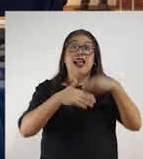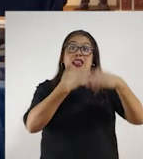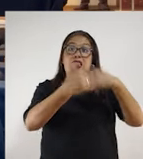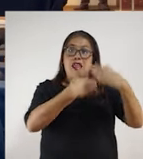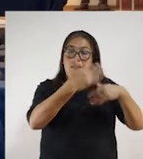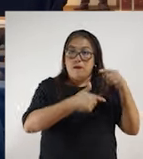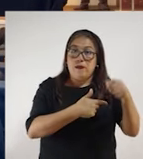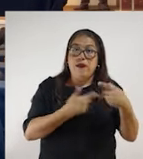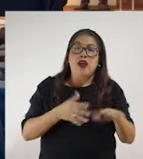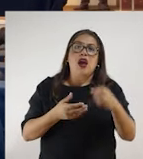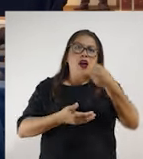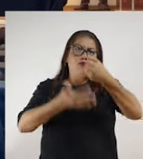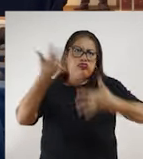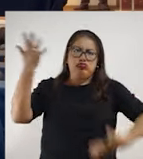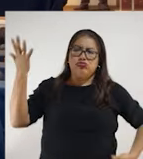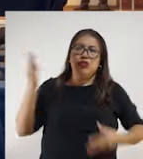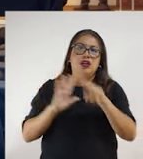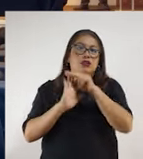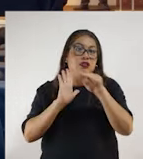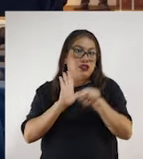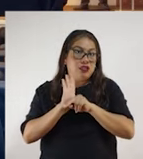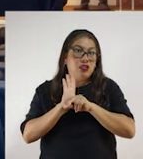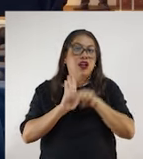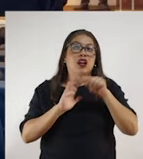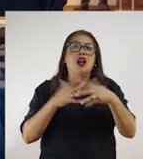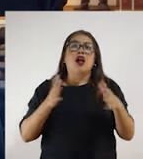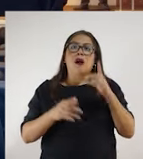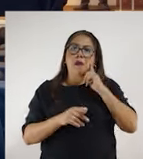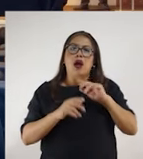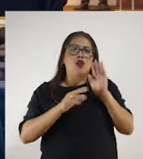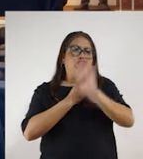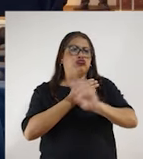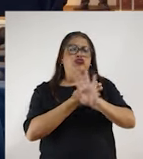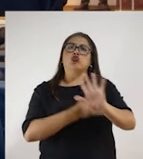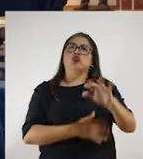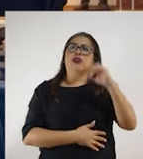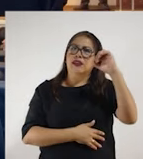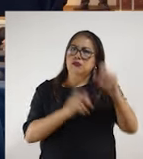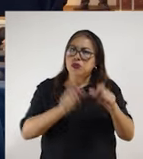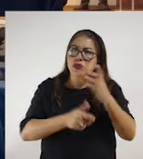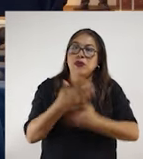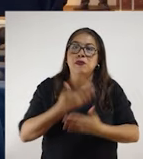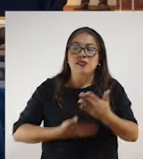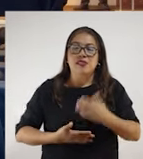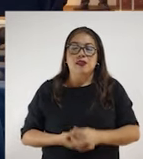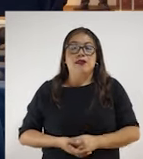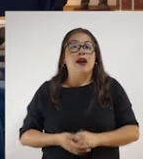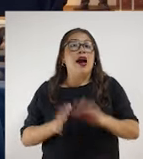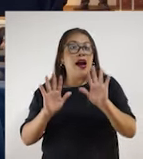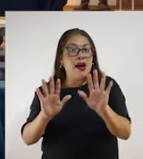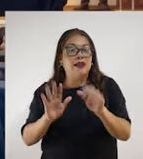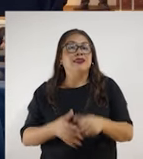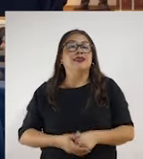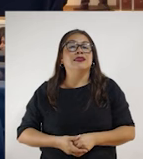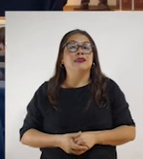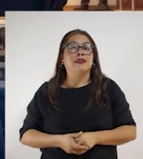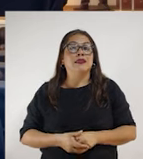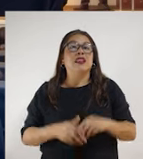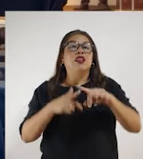se desencadena una serie de normas velando por los derechos de las personas con discapacidad.